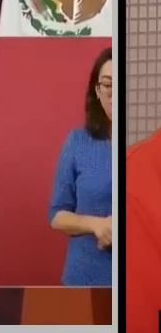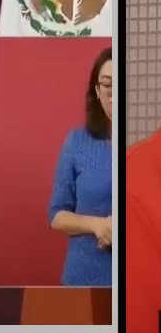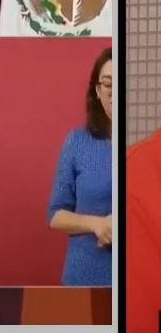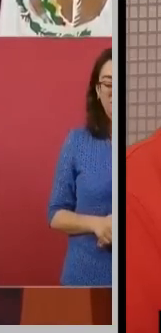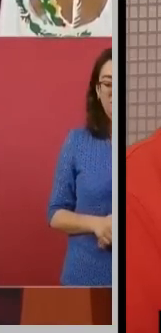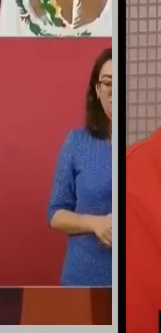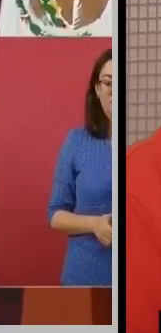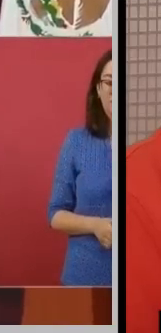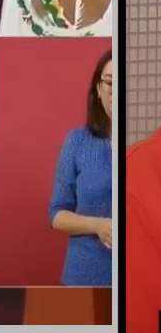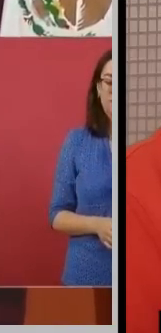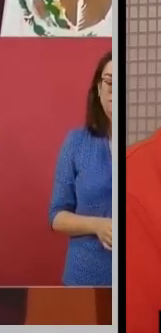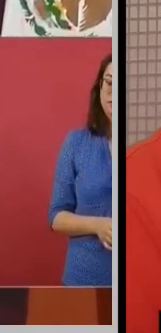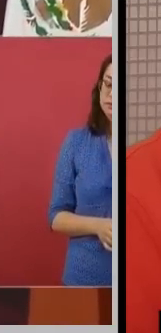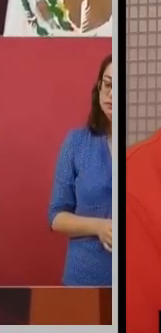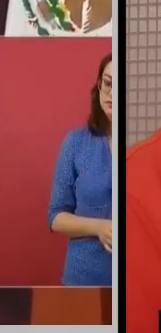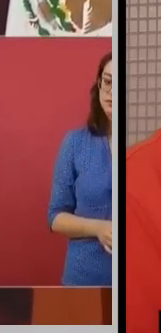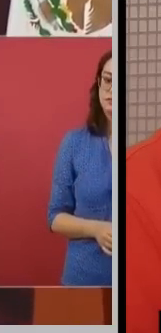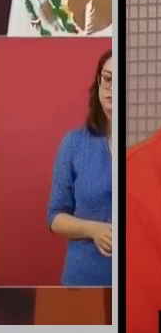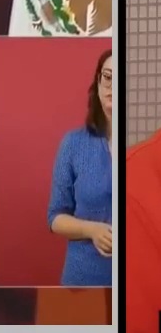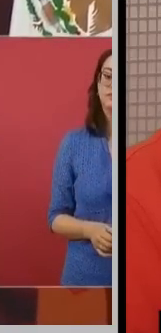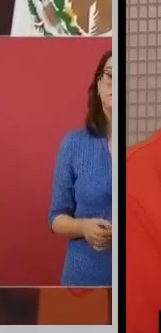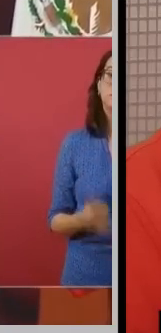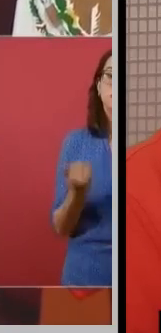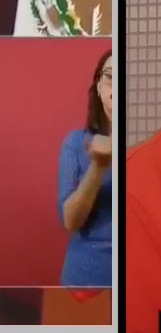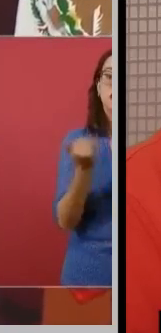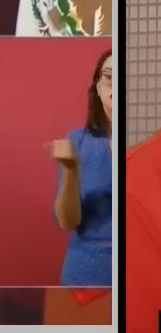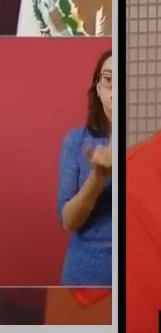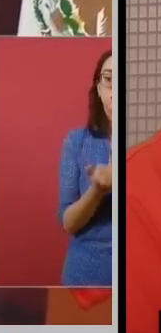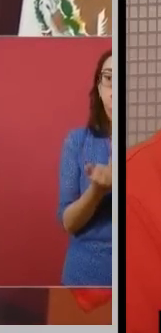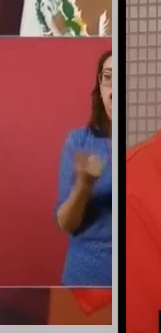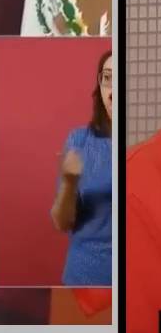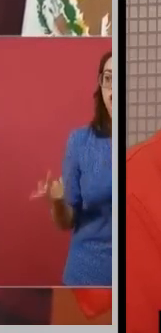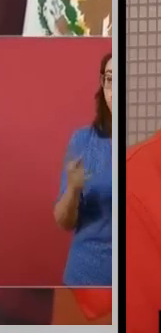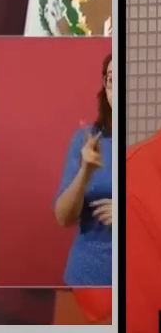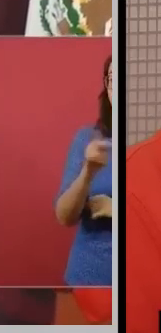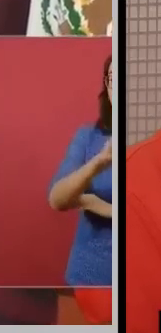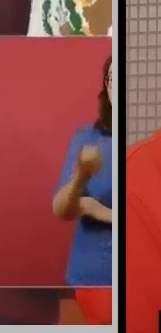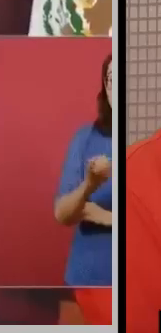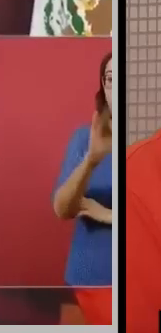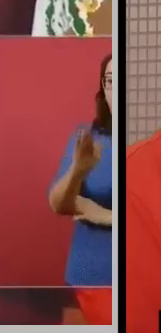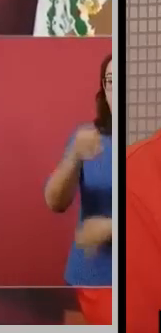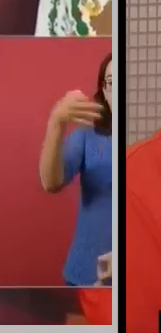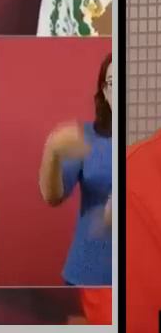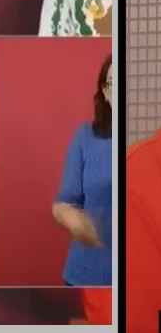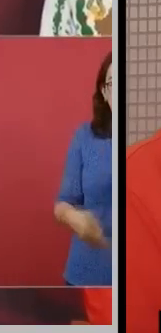en el caso del poder judicial que es un poder independiente